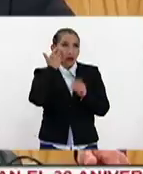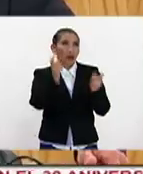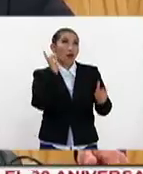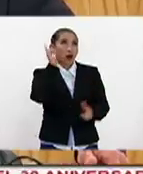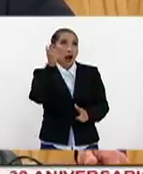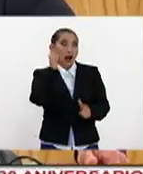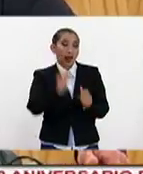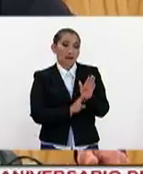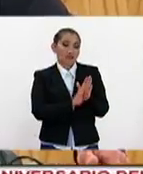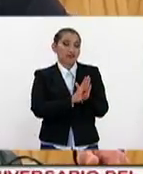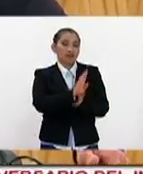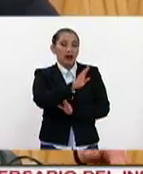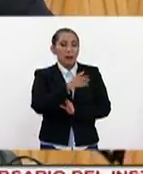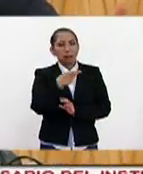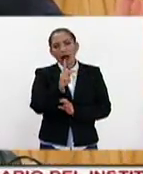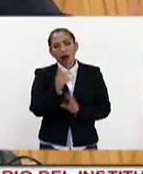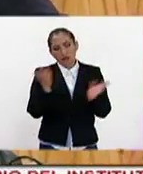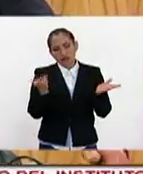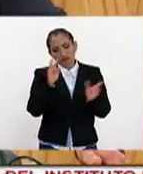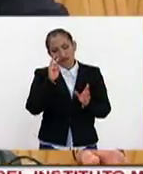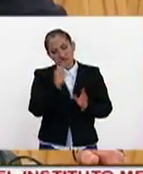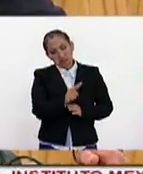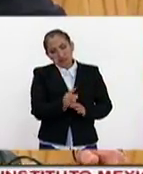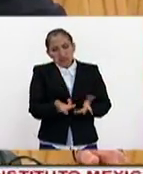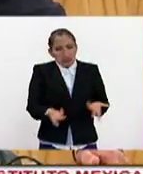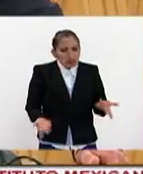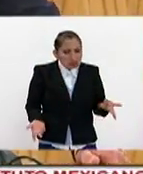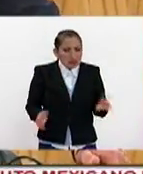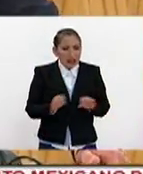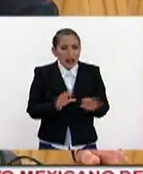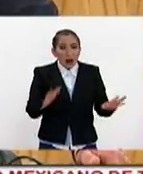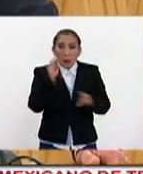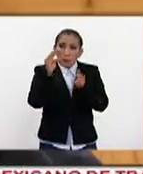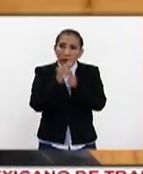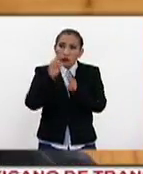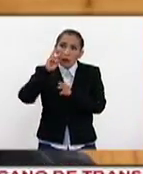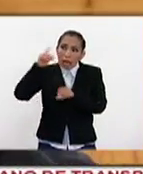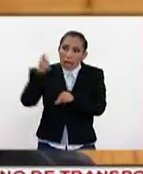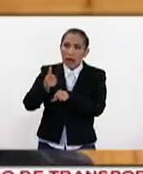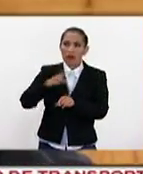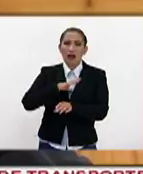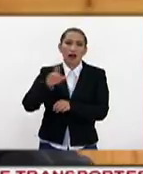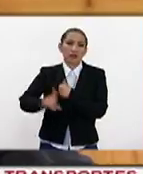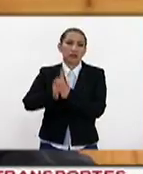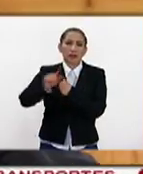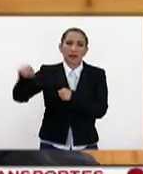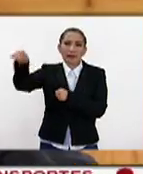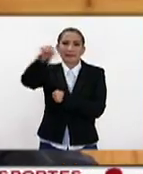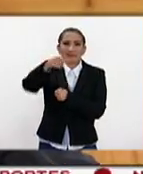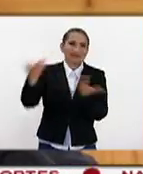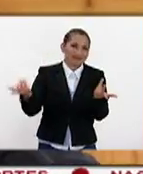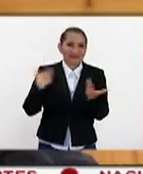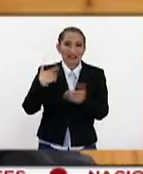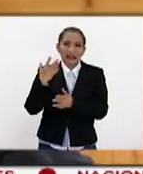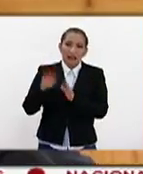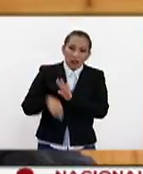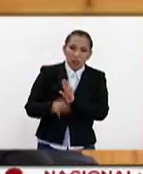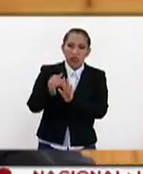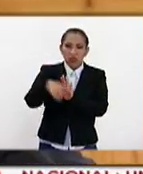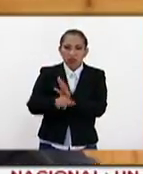mayor celeridad, pero evidentemente el mundo nos presentó un escenario complejo,